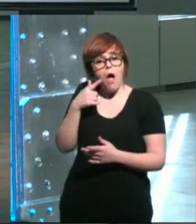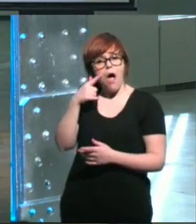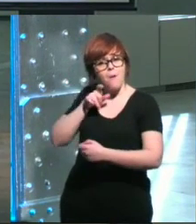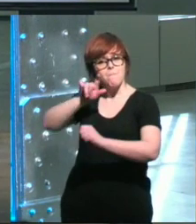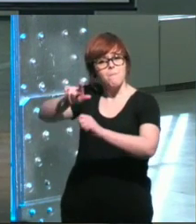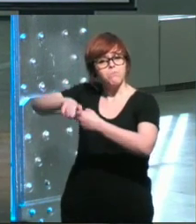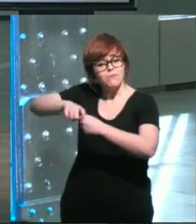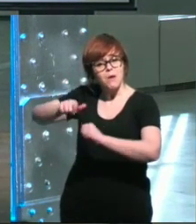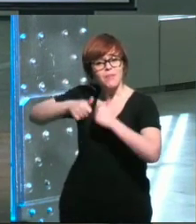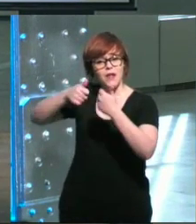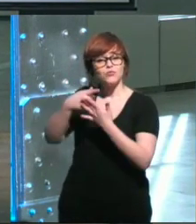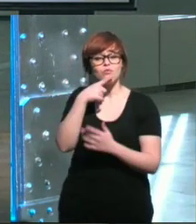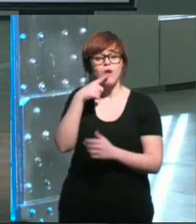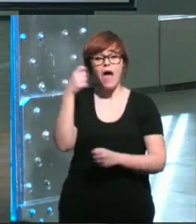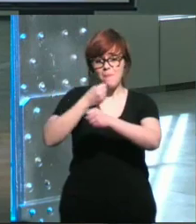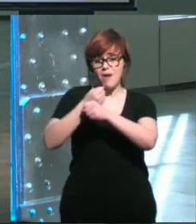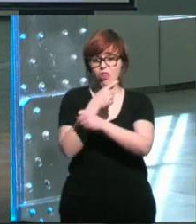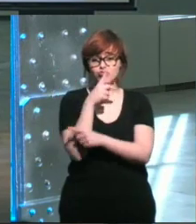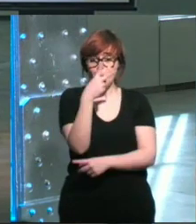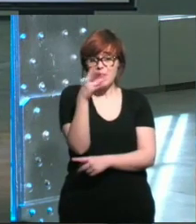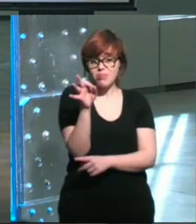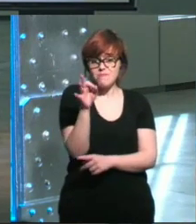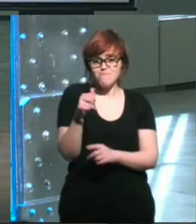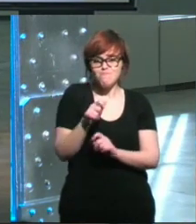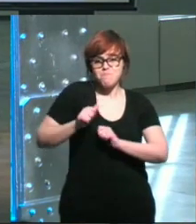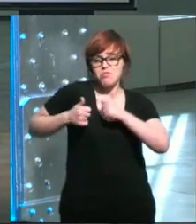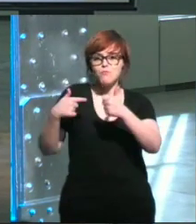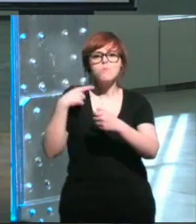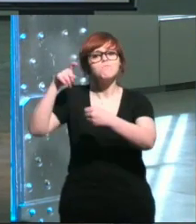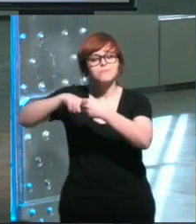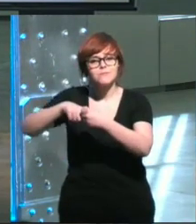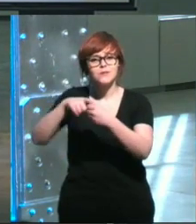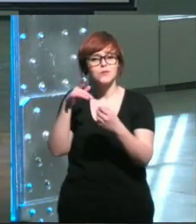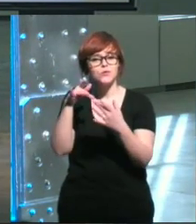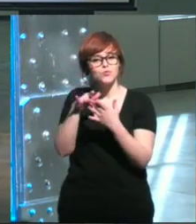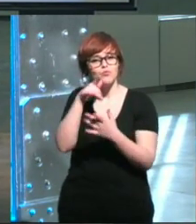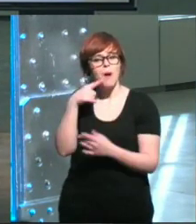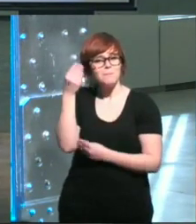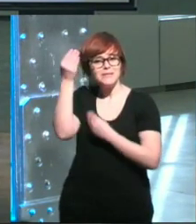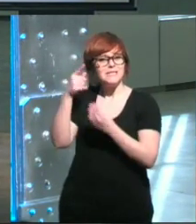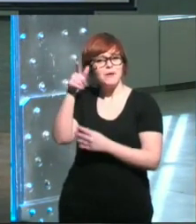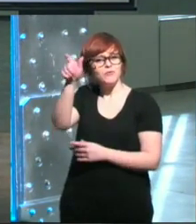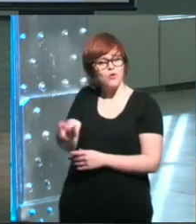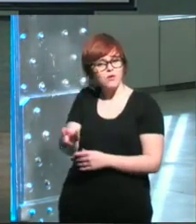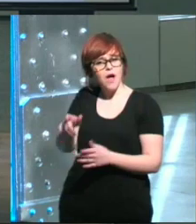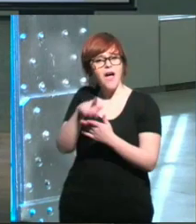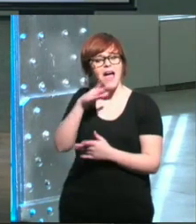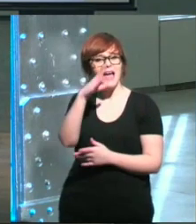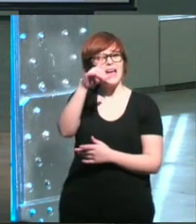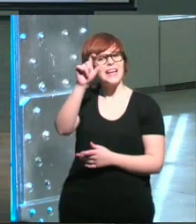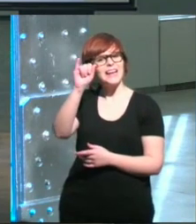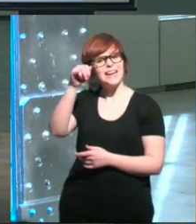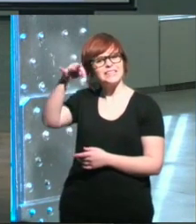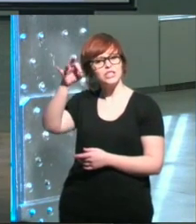los primeros 20 empleados de la campaña de Hillary. Os recuerdo que en ese momento era la candidata inevitable, el 2-por-1, tenemos a Bill Clinton, Hillary